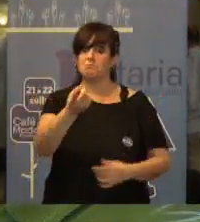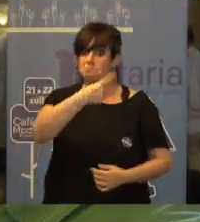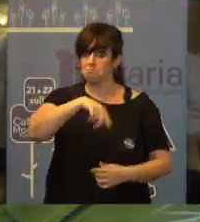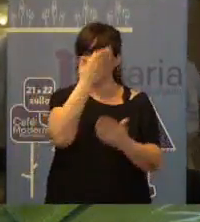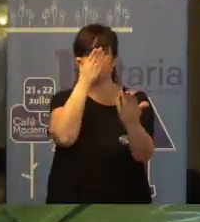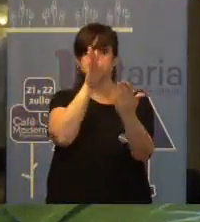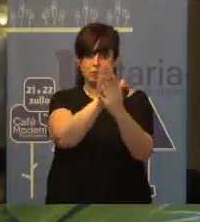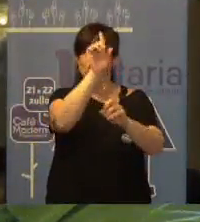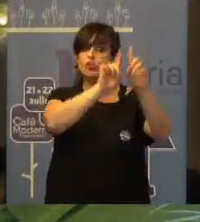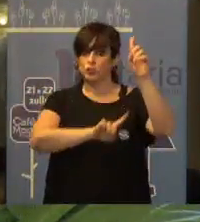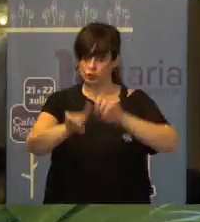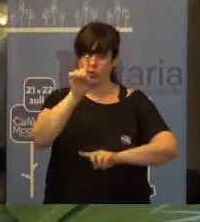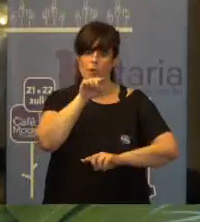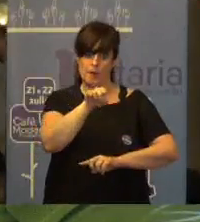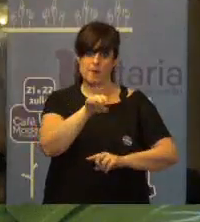dar solución.